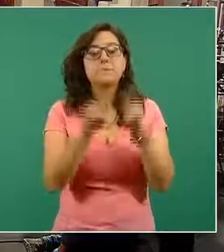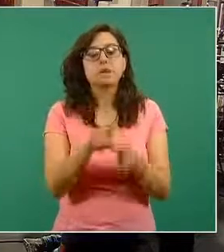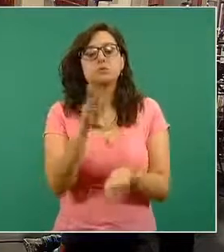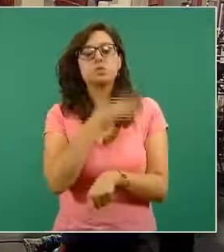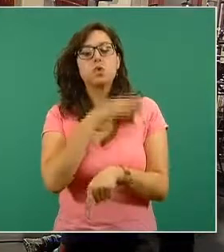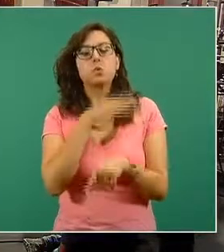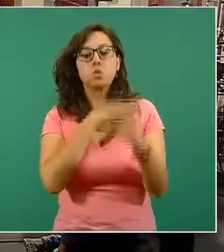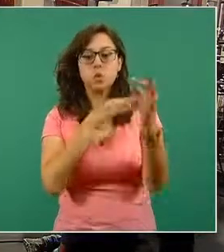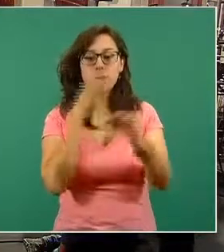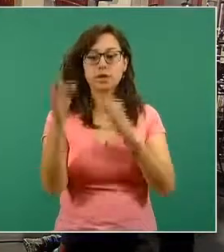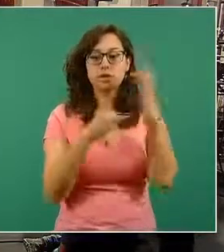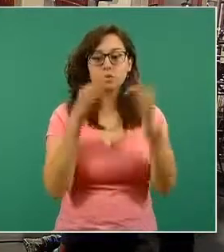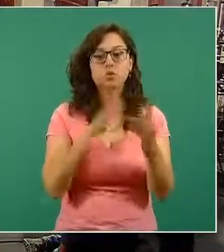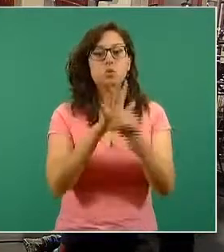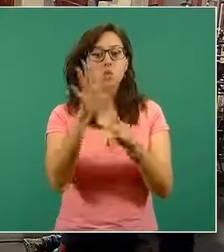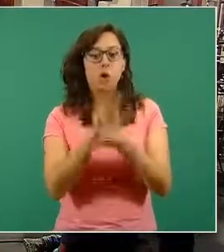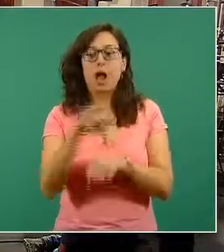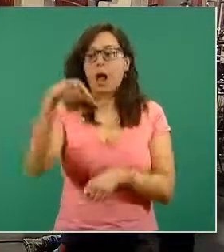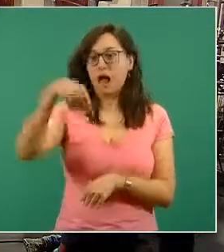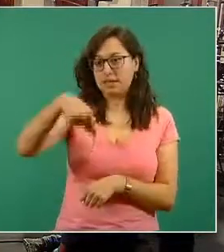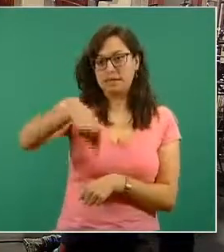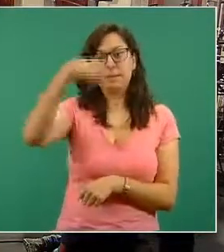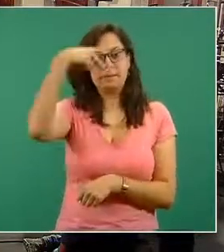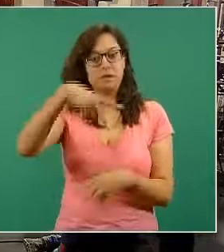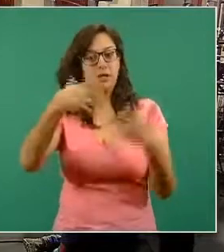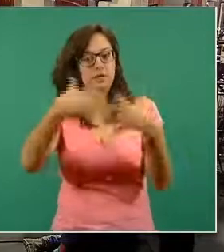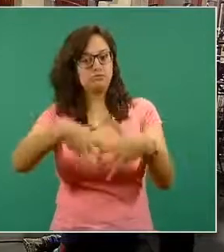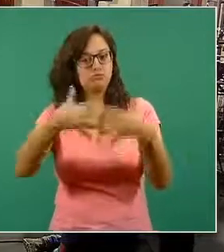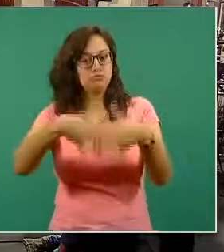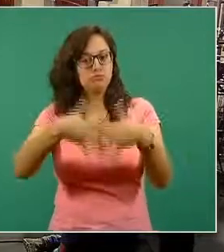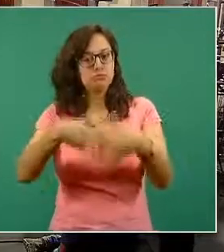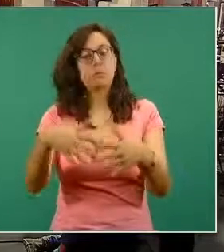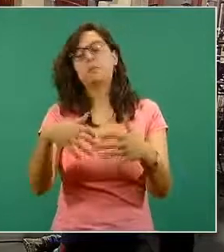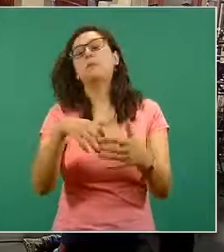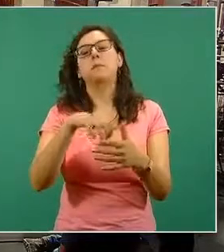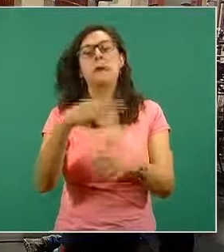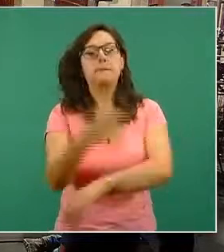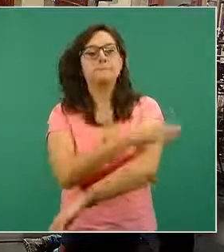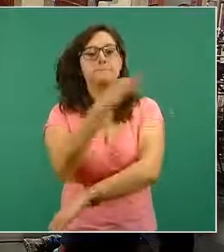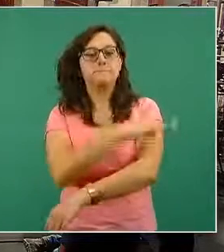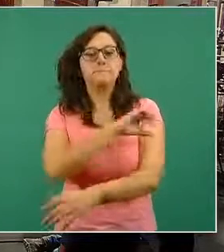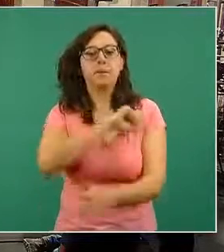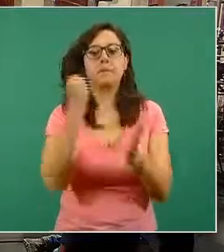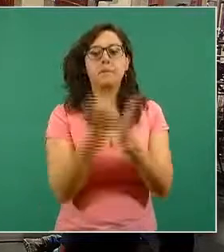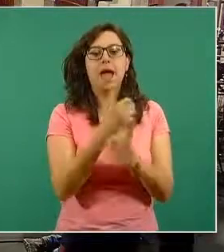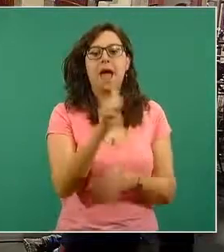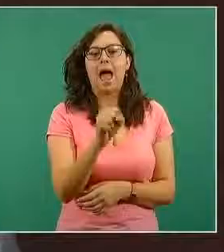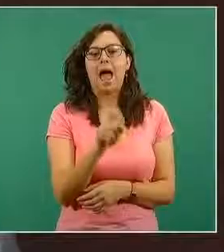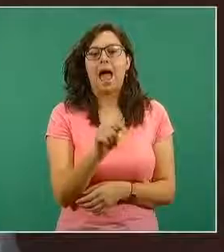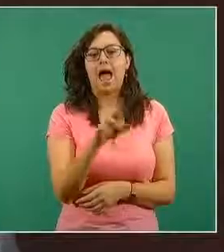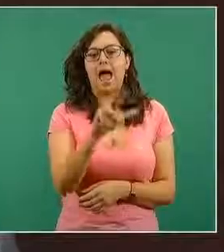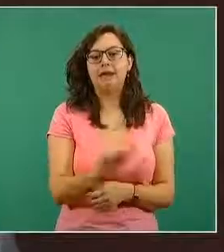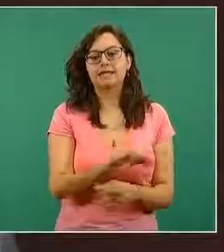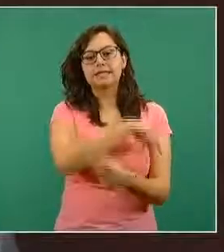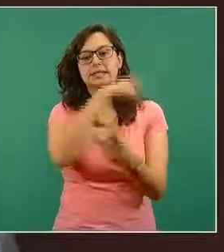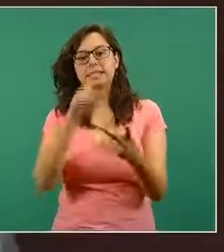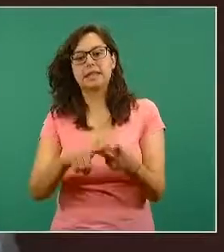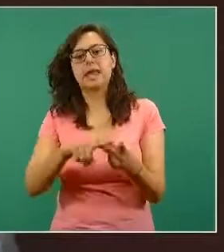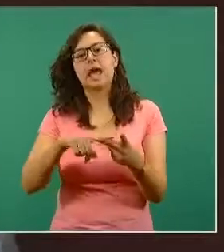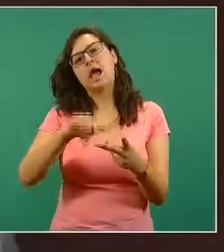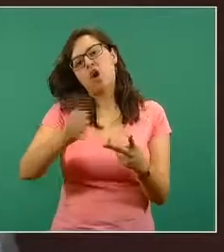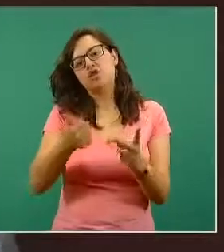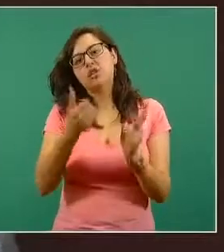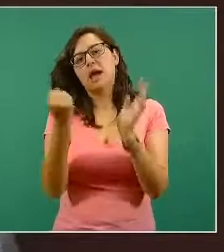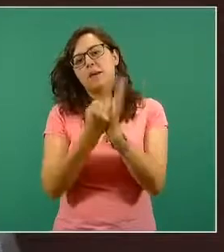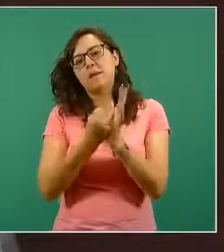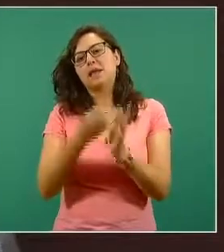se están envasando aquí en México, es decir, tanto la vacuna de AstraZeneca como la vacuna de CanSino,